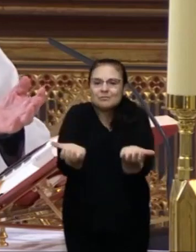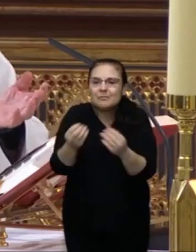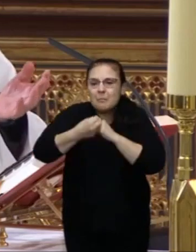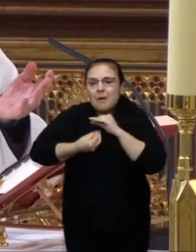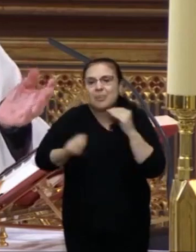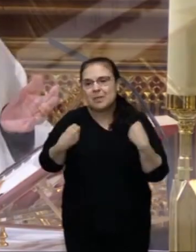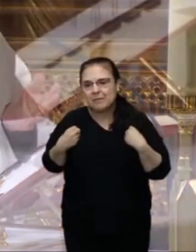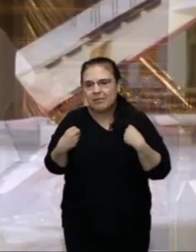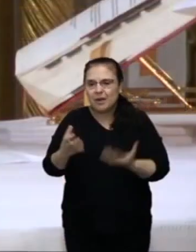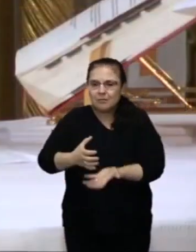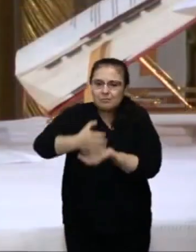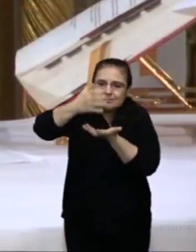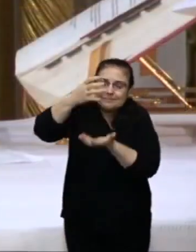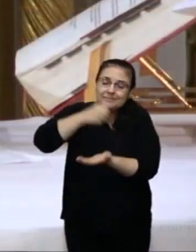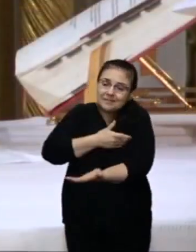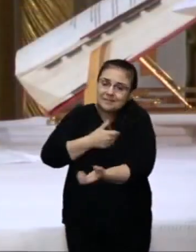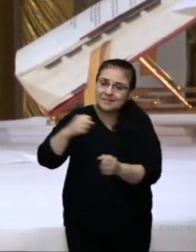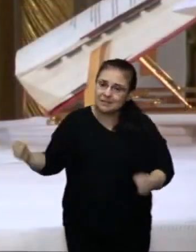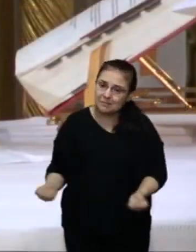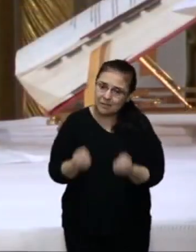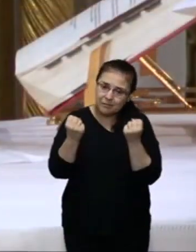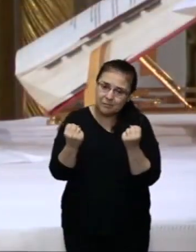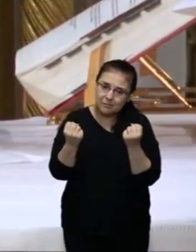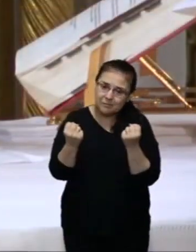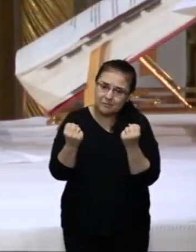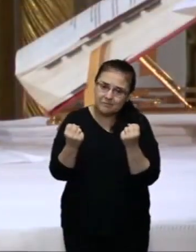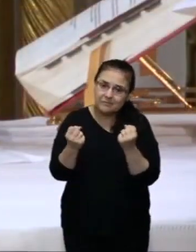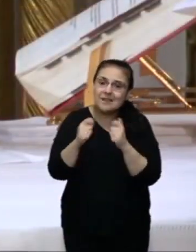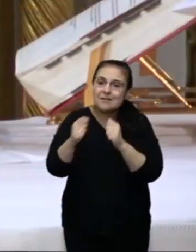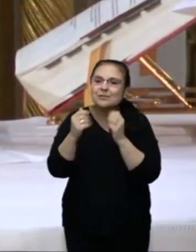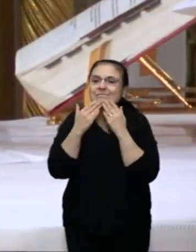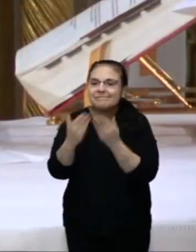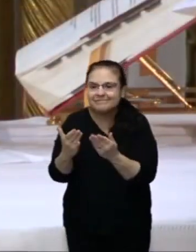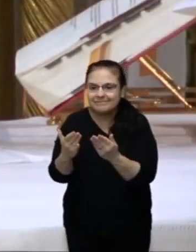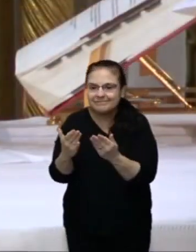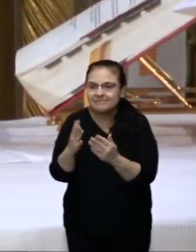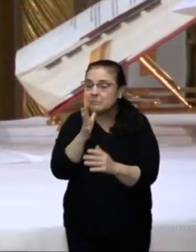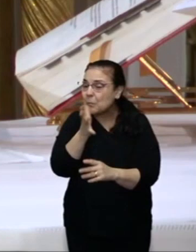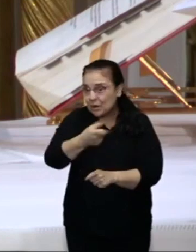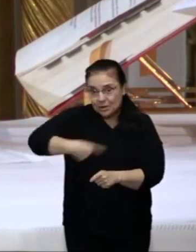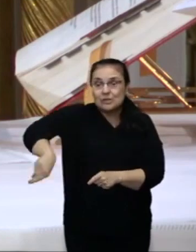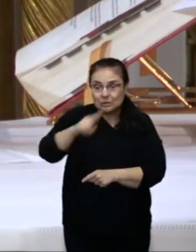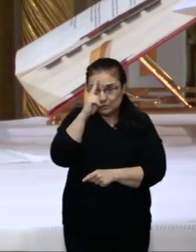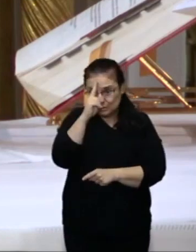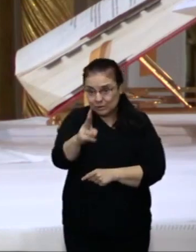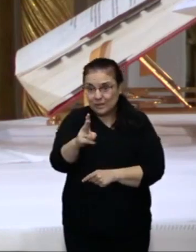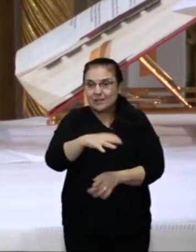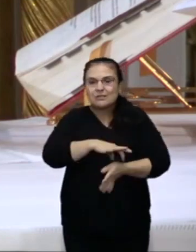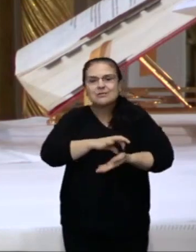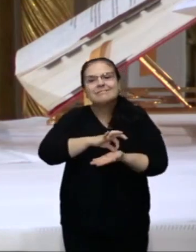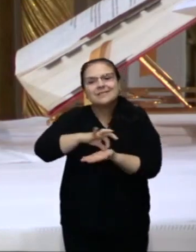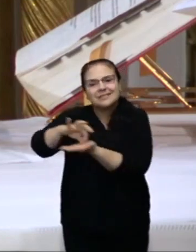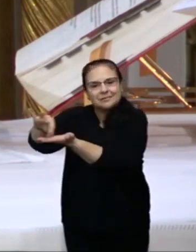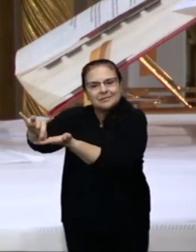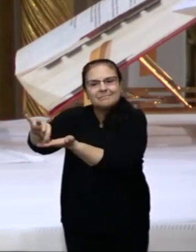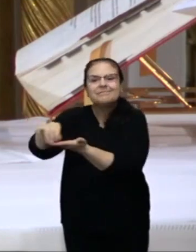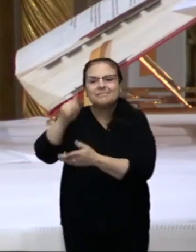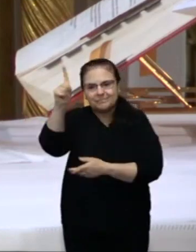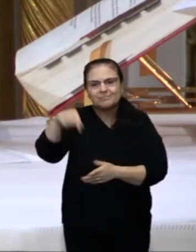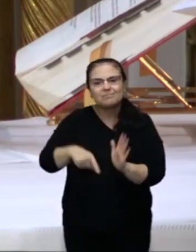pan de vida y el cáliz de salvación. Y te damos gracias, porque nos haces dignos de servirte en tu